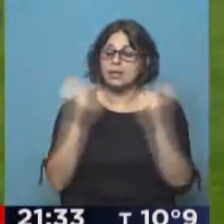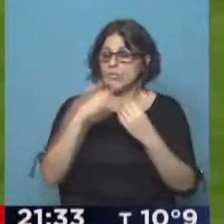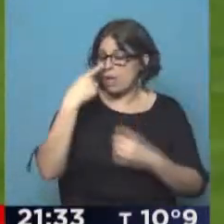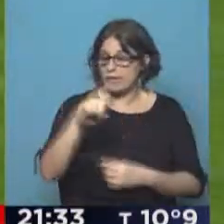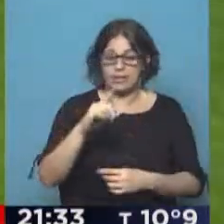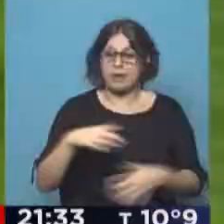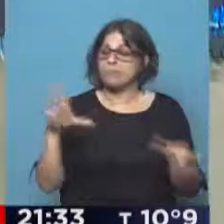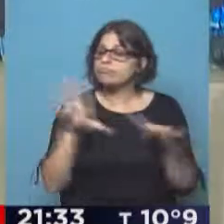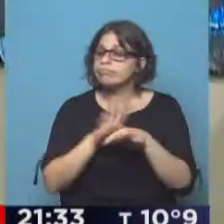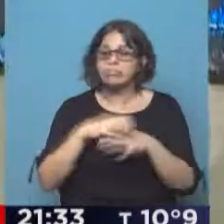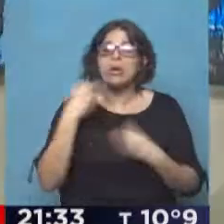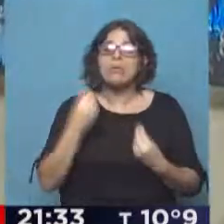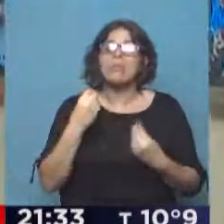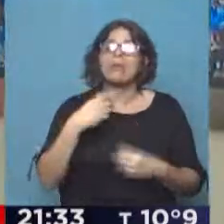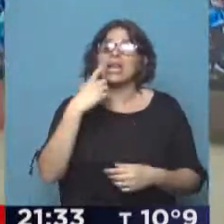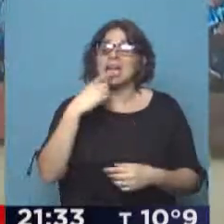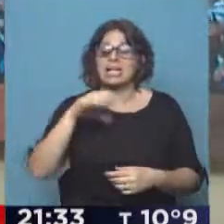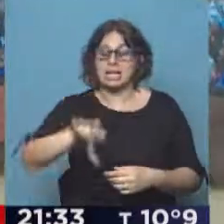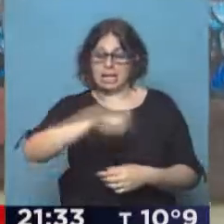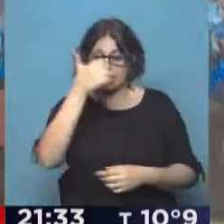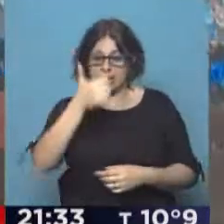resultado final justo para la gran victoria de River Plate.